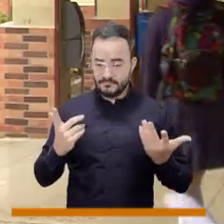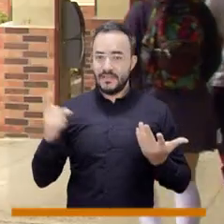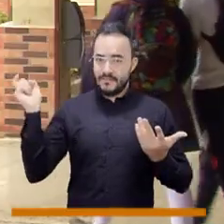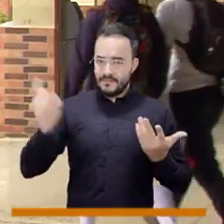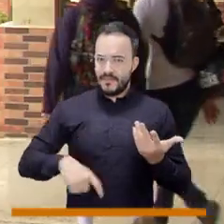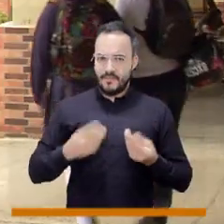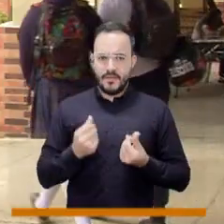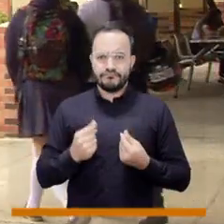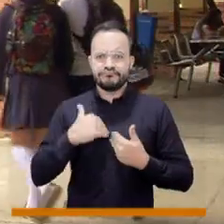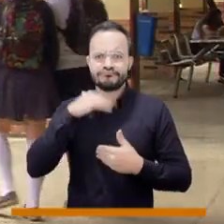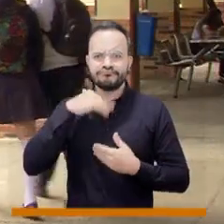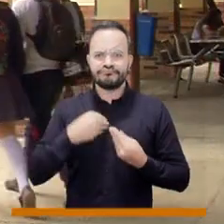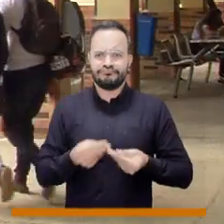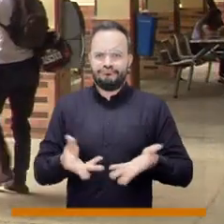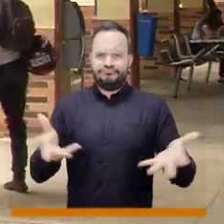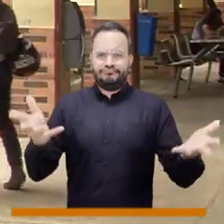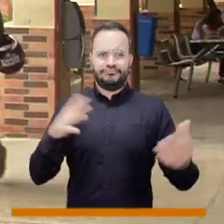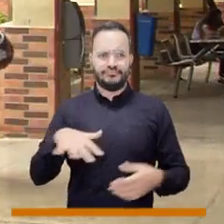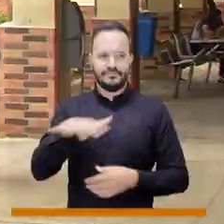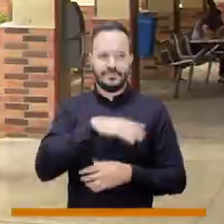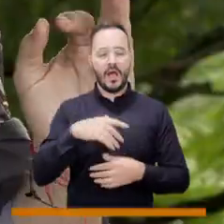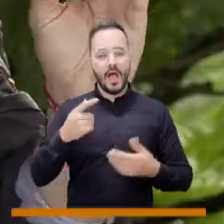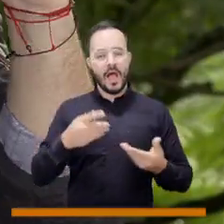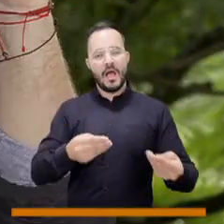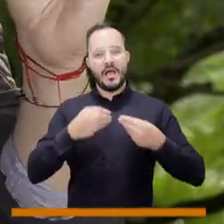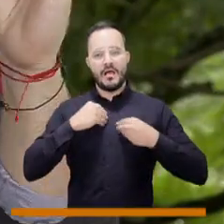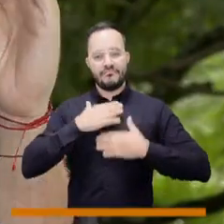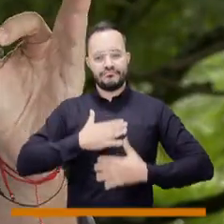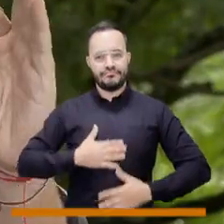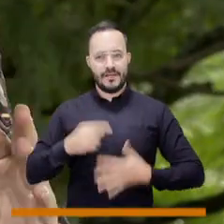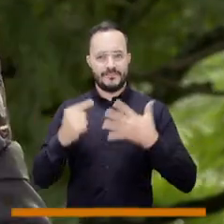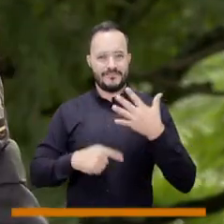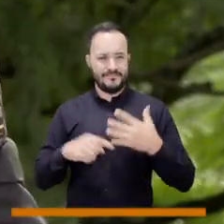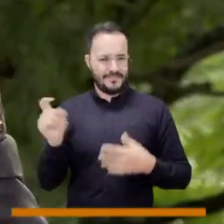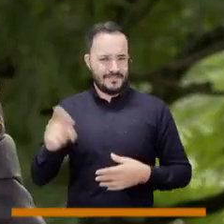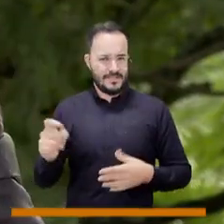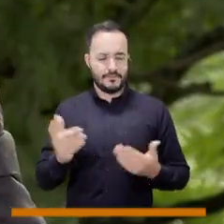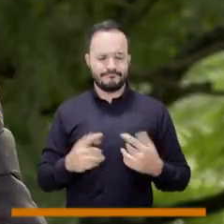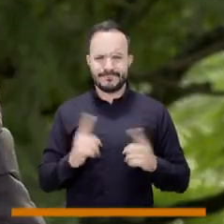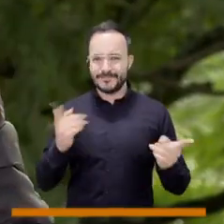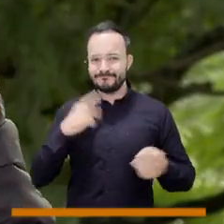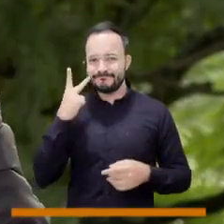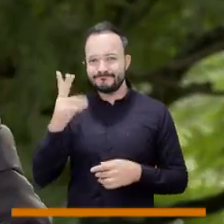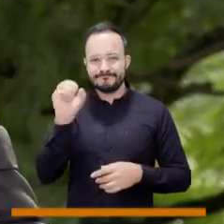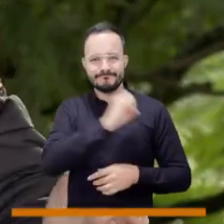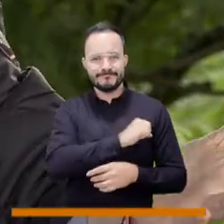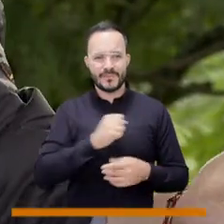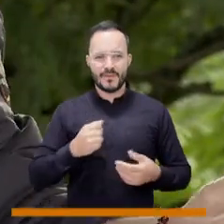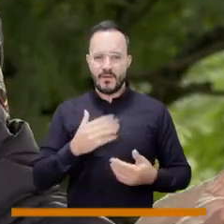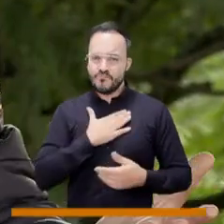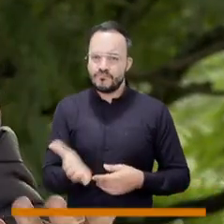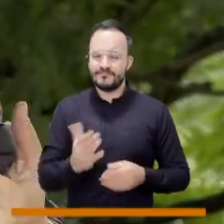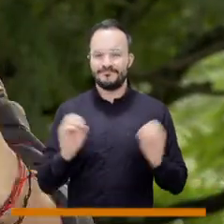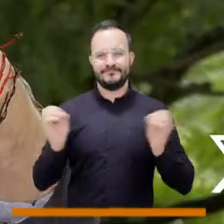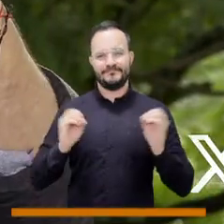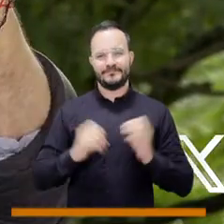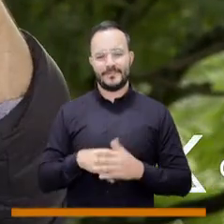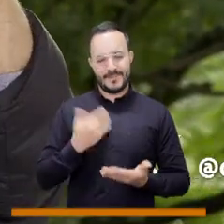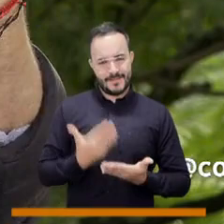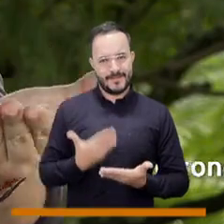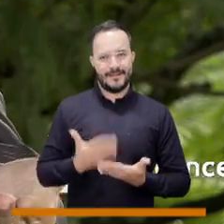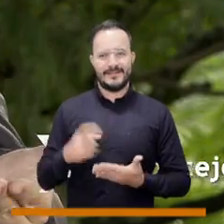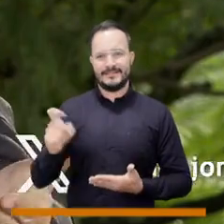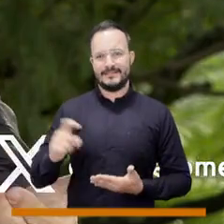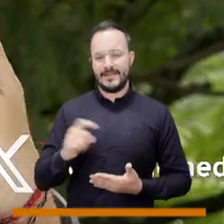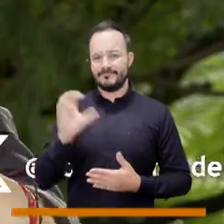Medellín, debería alcanzar para cubrir, digamos, las necesidades básicas, por lo menos de las instituciones de educación superior, pero no ha habido voluntad. Entonces, a eso también hay